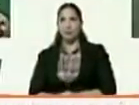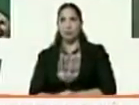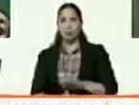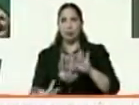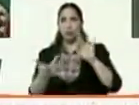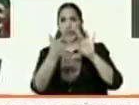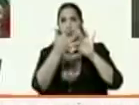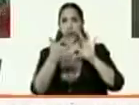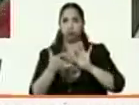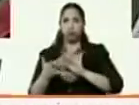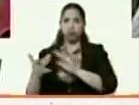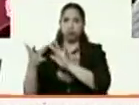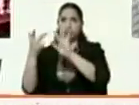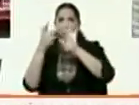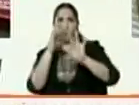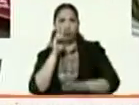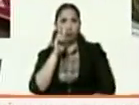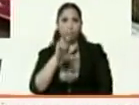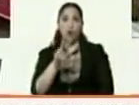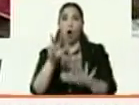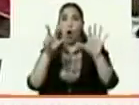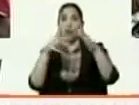contactadas en esa visita, 8 millones.